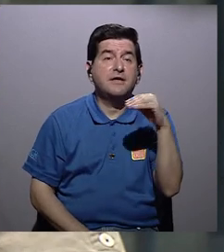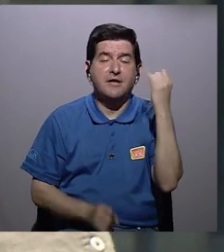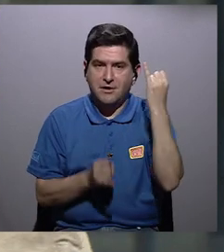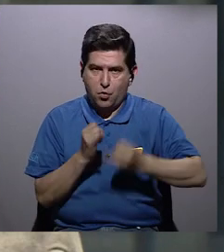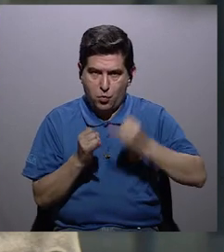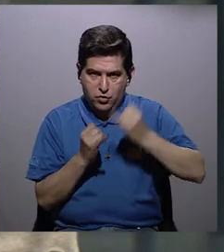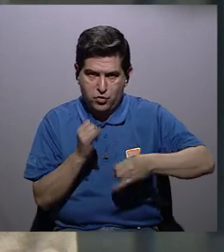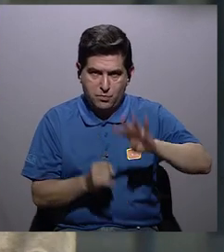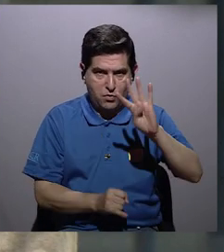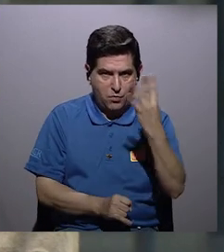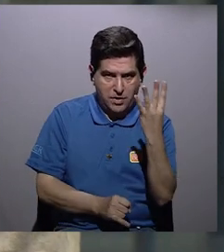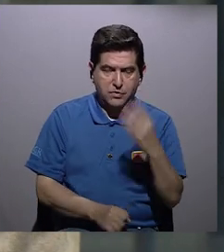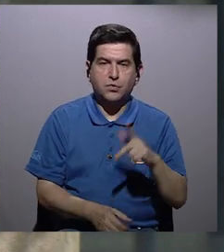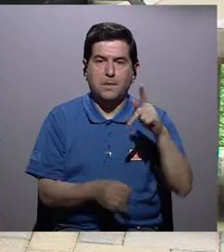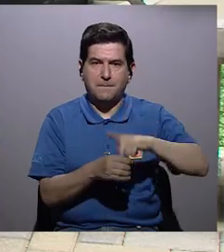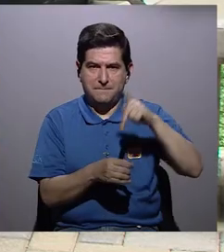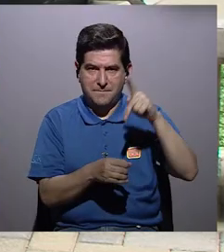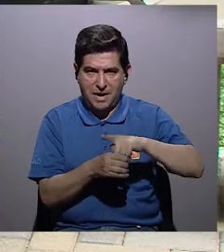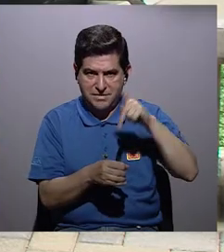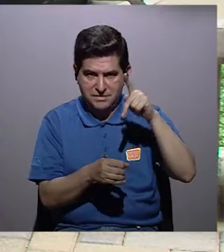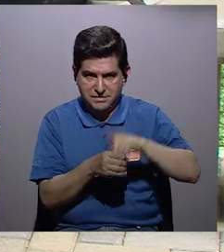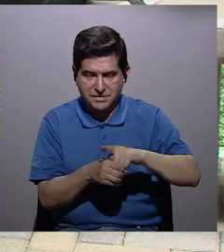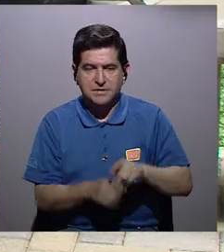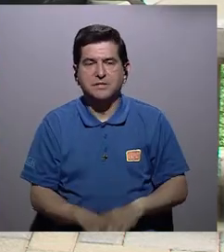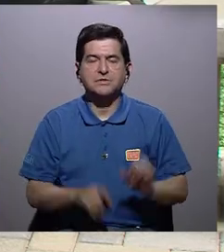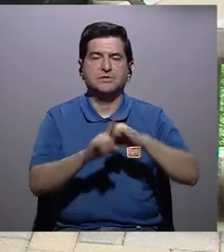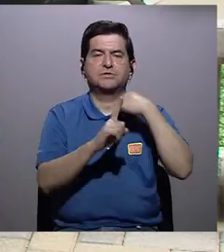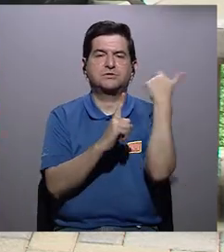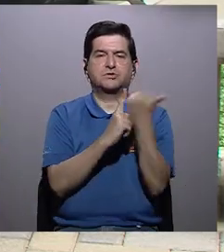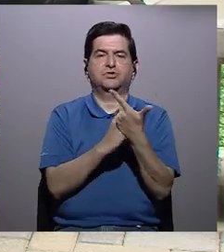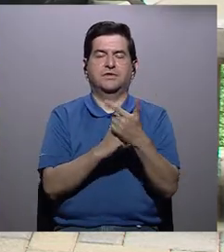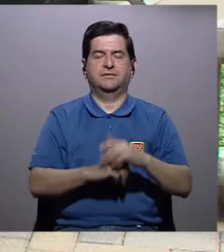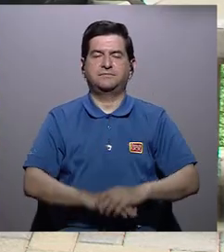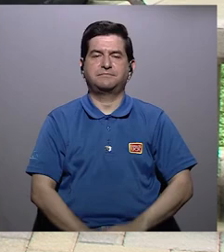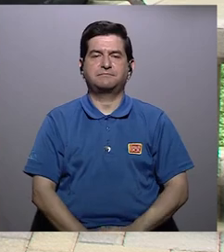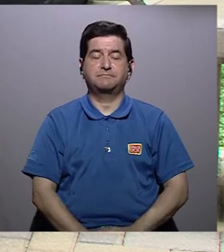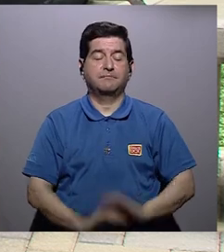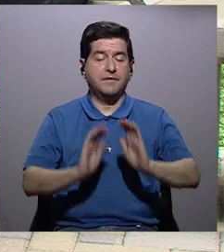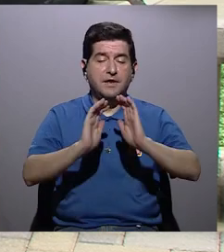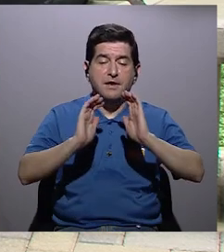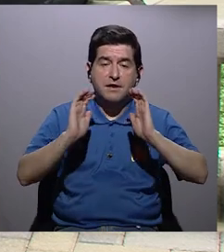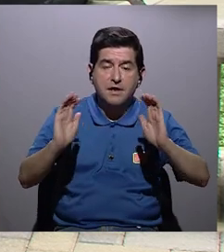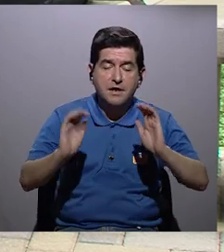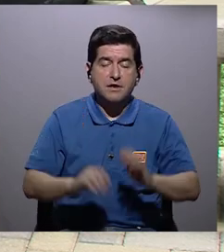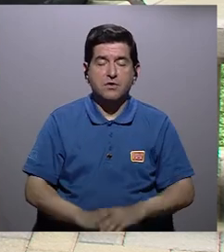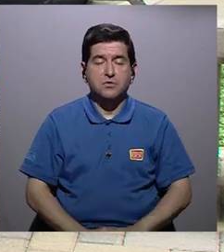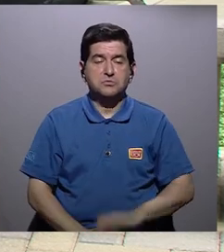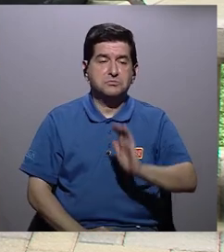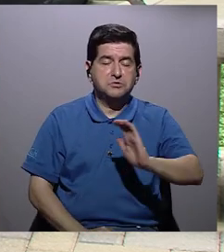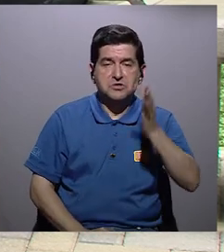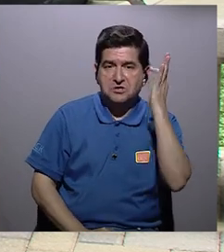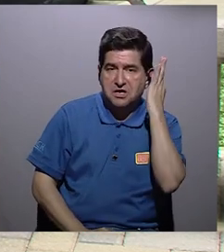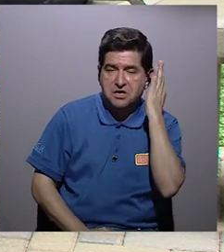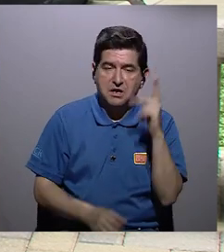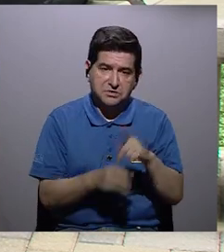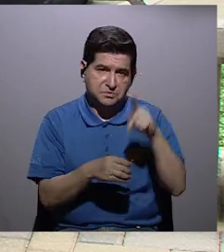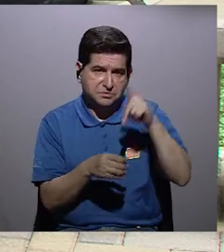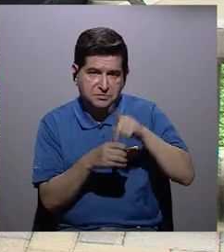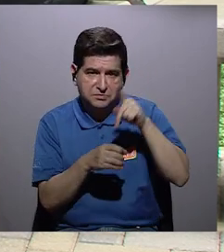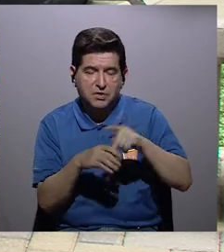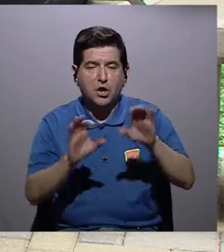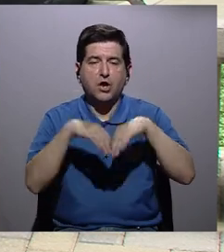Por último, lo que es la participación, lo que se ha llamado participación social. Es decir, niños y niñas que participan